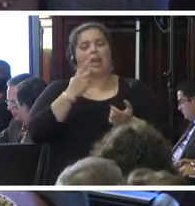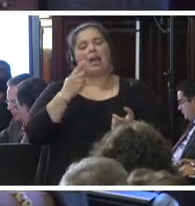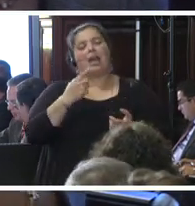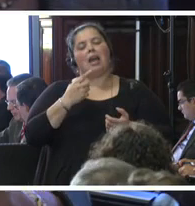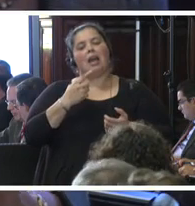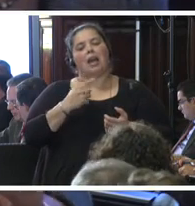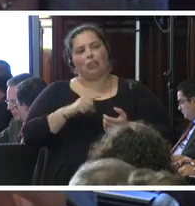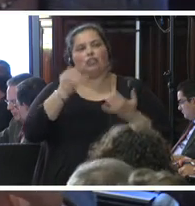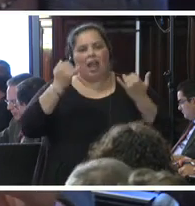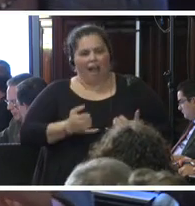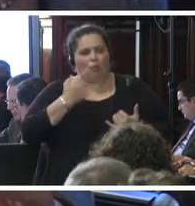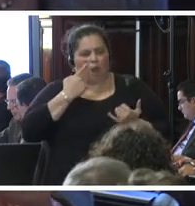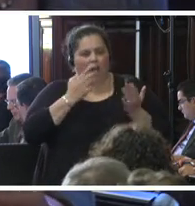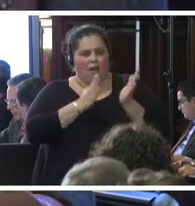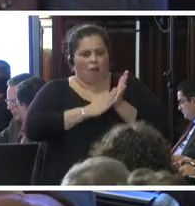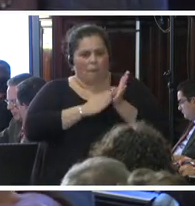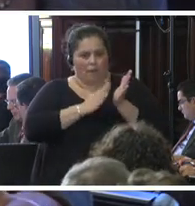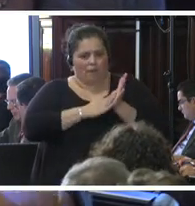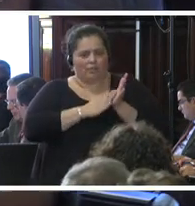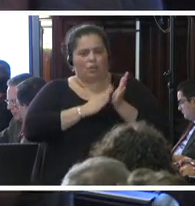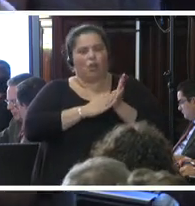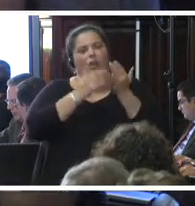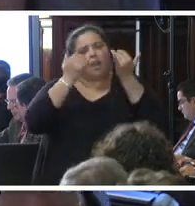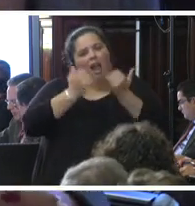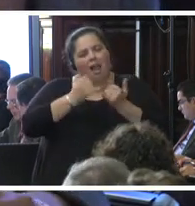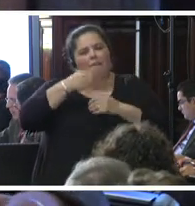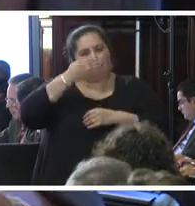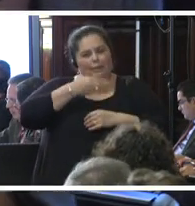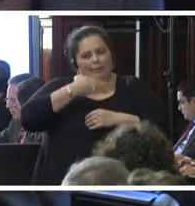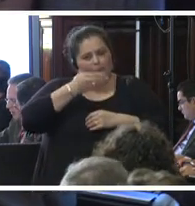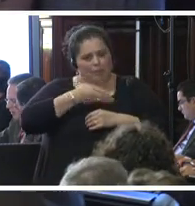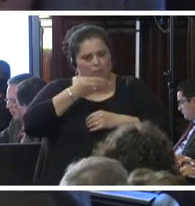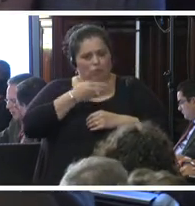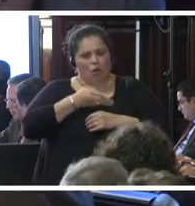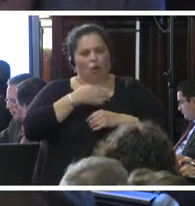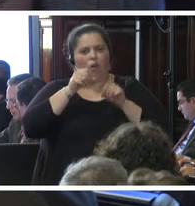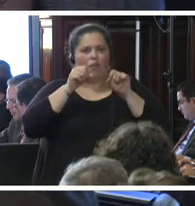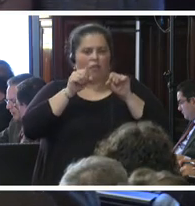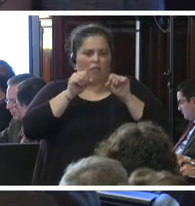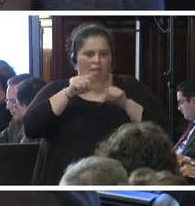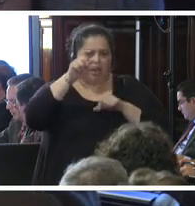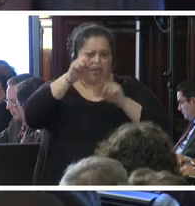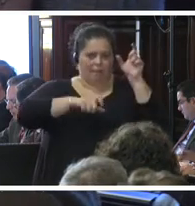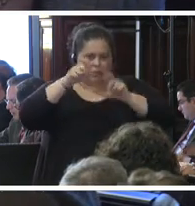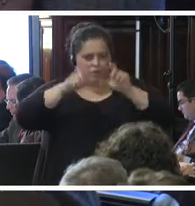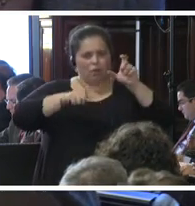hay una comprobación que hay una participación de